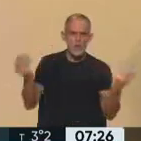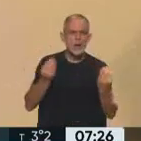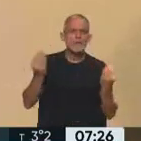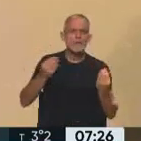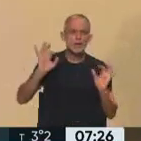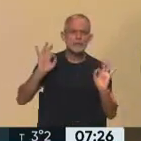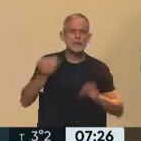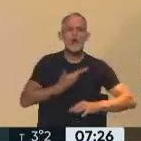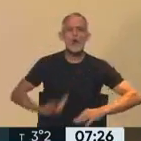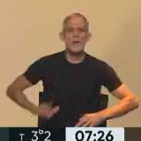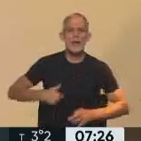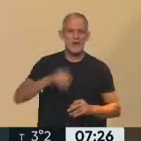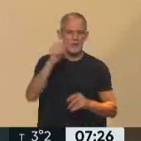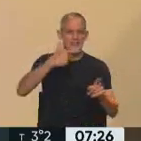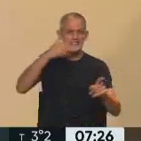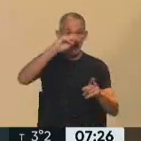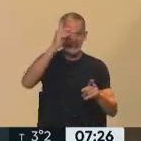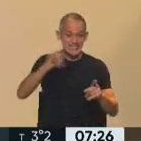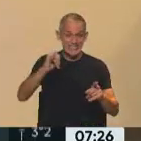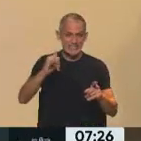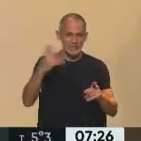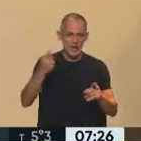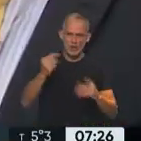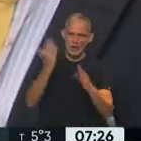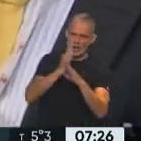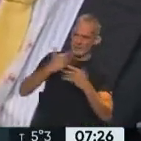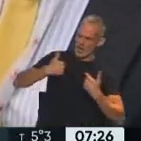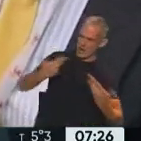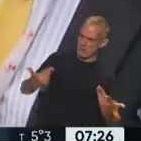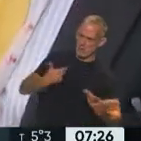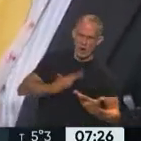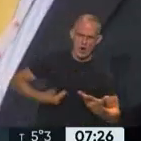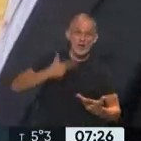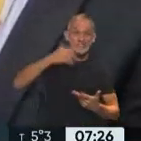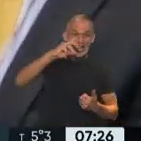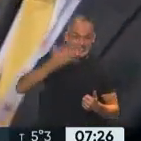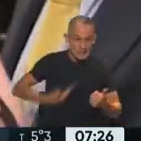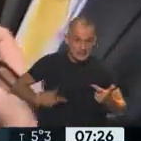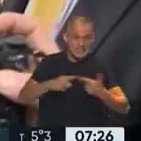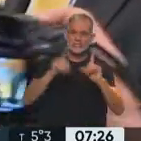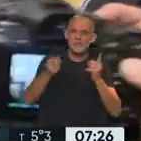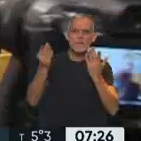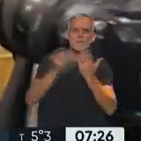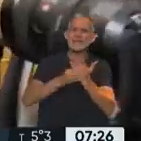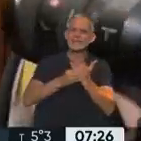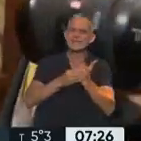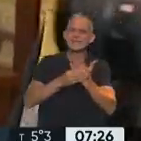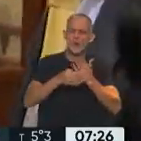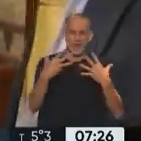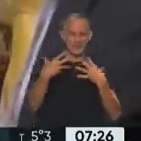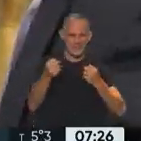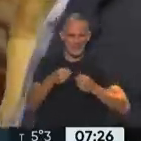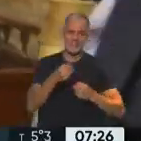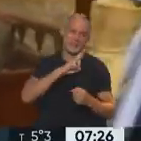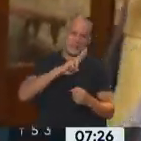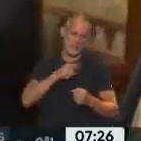supo que el gobierno de pedro sánchez estaba siendo espiado no solamente pedro sánchez sino el ministerio el ministro de defensa la